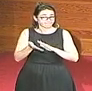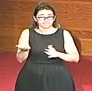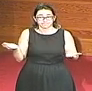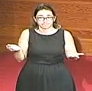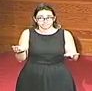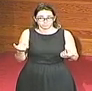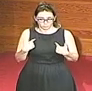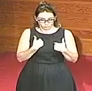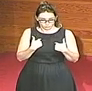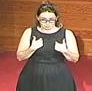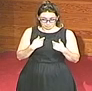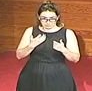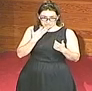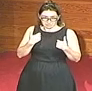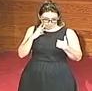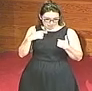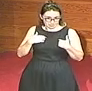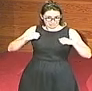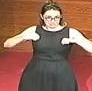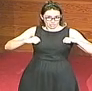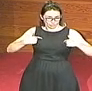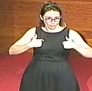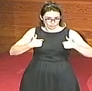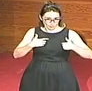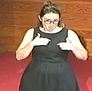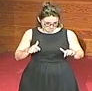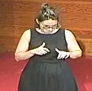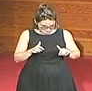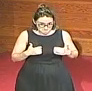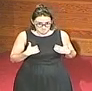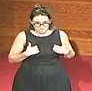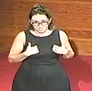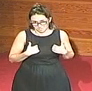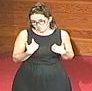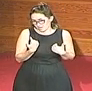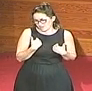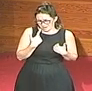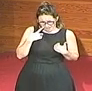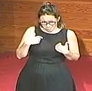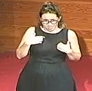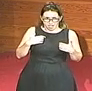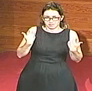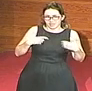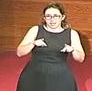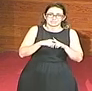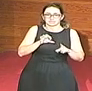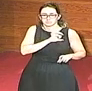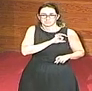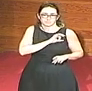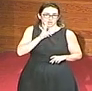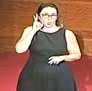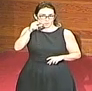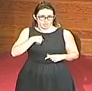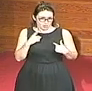Es que yo soy senior. Me da la risa. Yo tengo que aprender todavía muchísimo, cada día. Tengo dudas, tengo muy